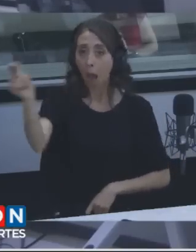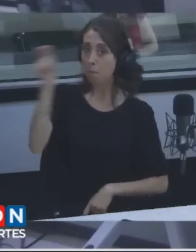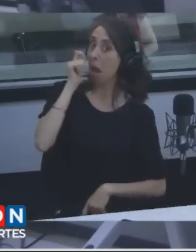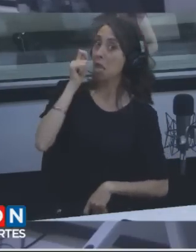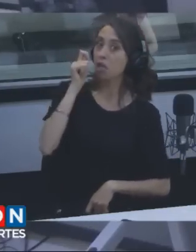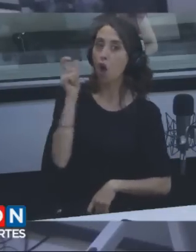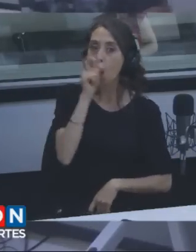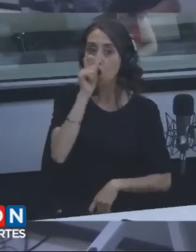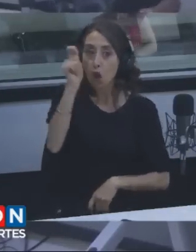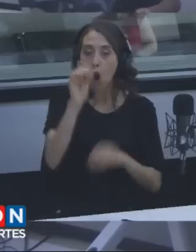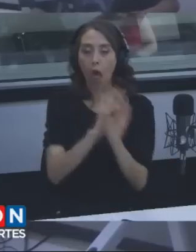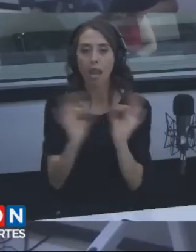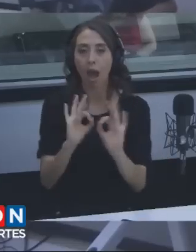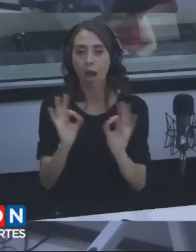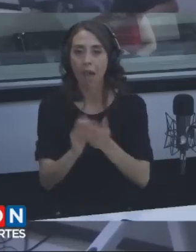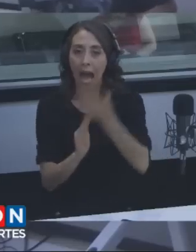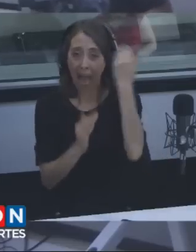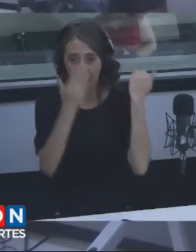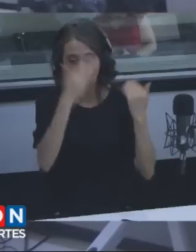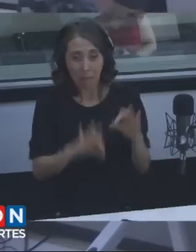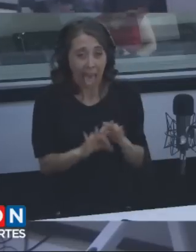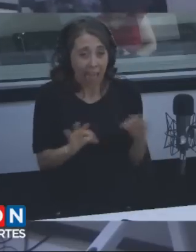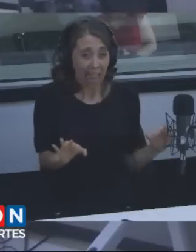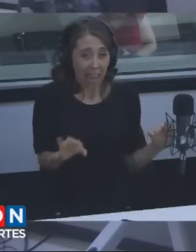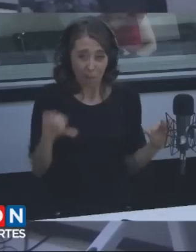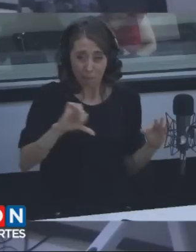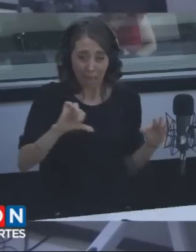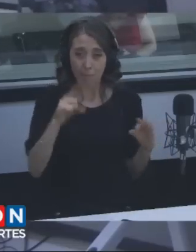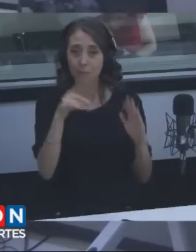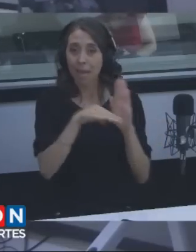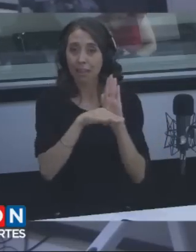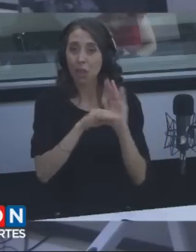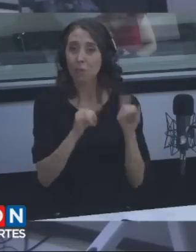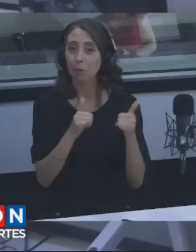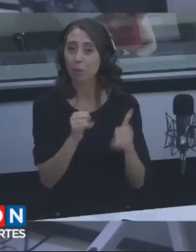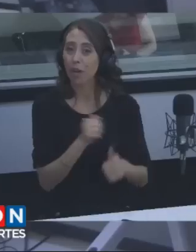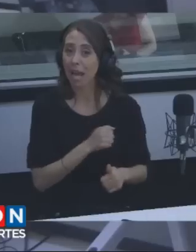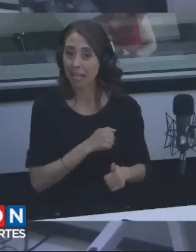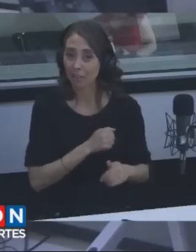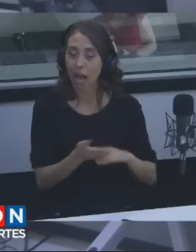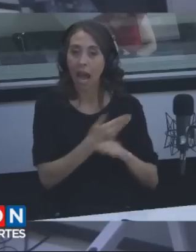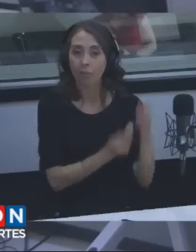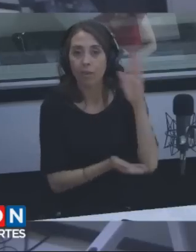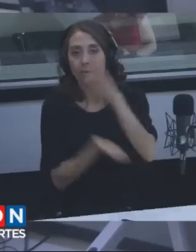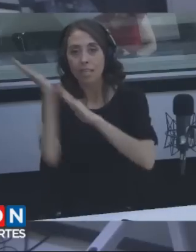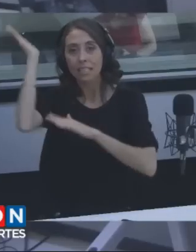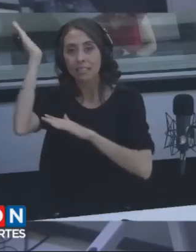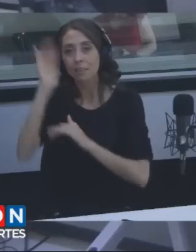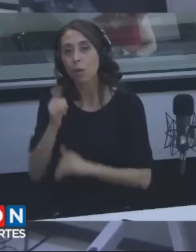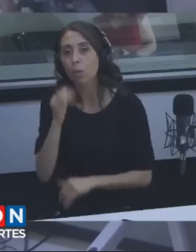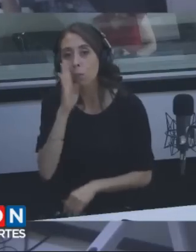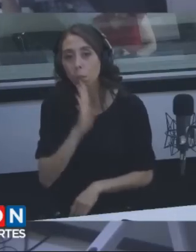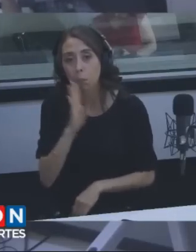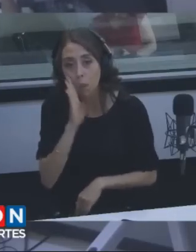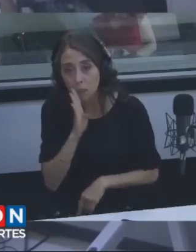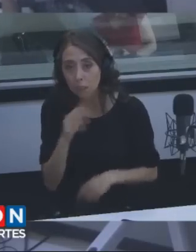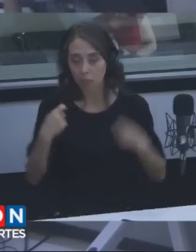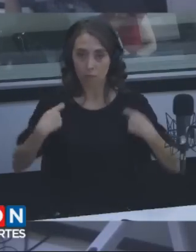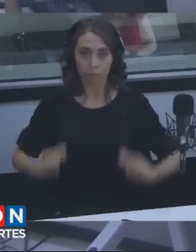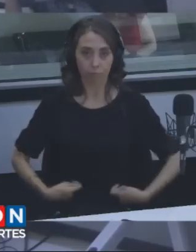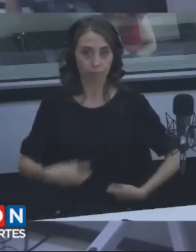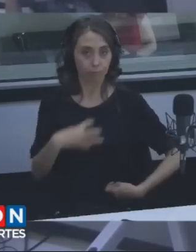dejando atrás esos malos comportamientos anteriores en su primera etapa en la Católica antes de partir al fútbol de Bélgica a defender la